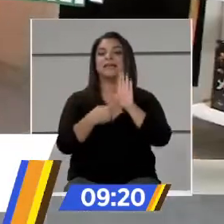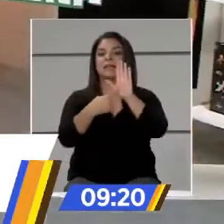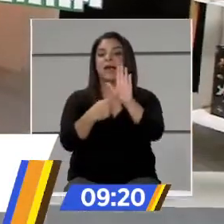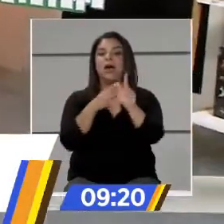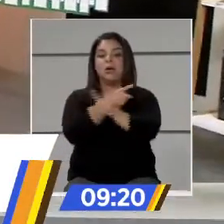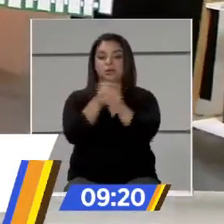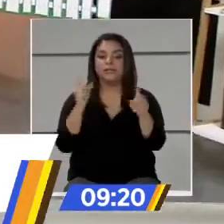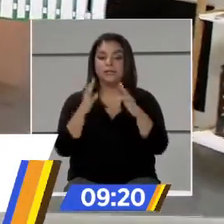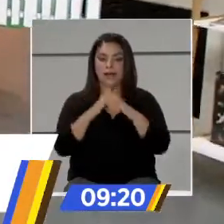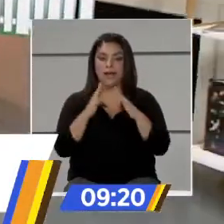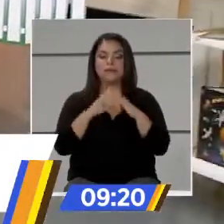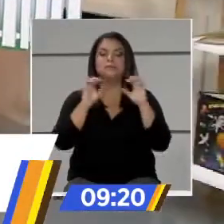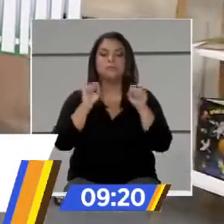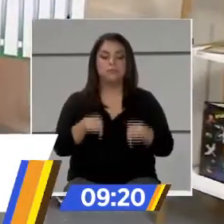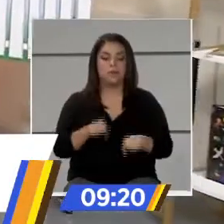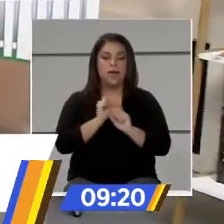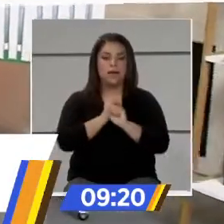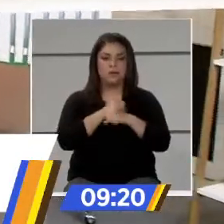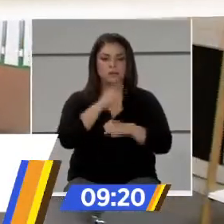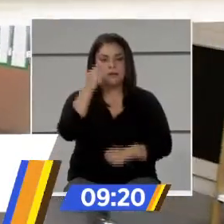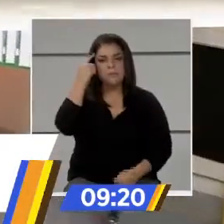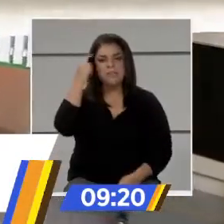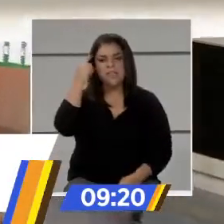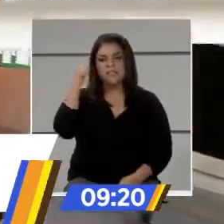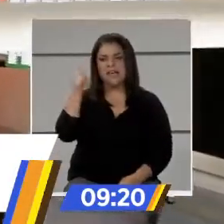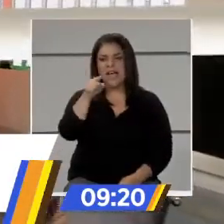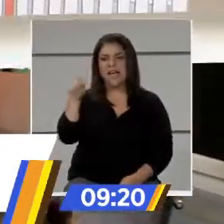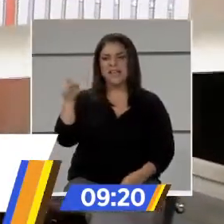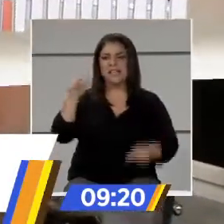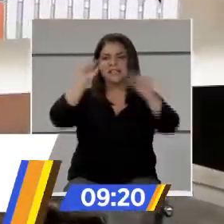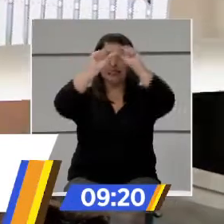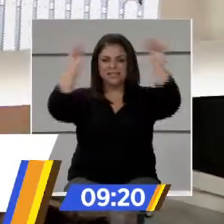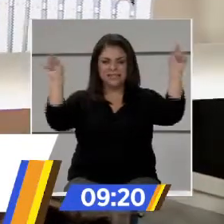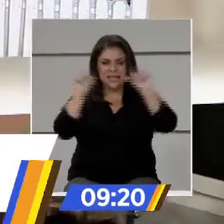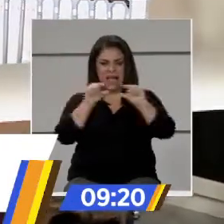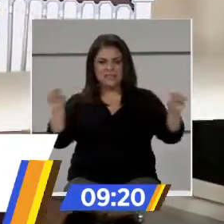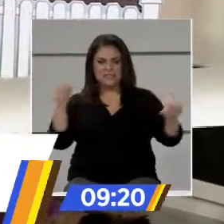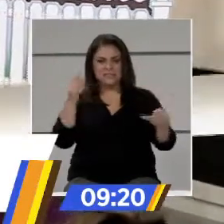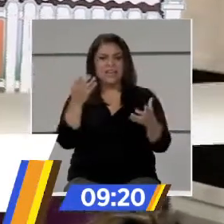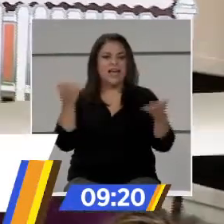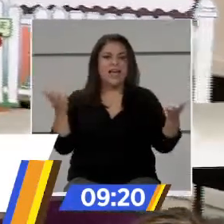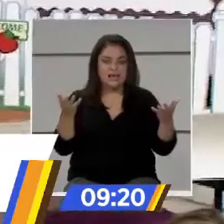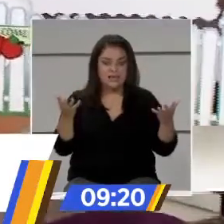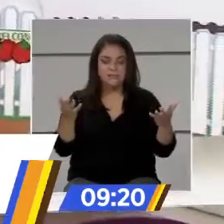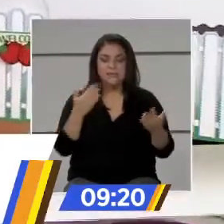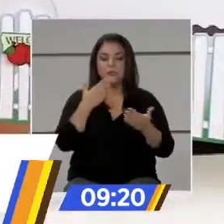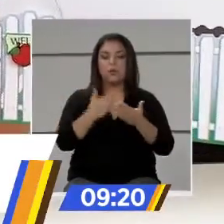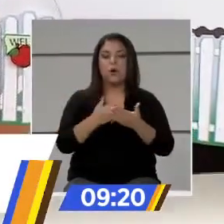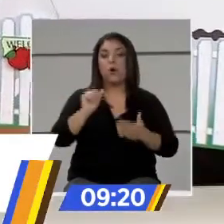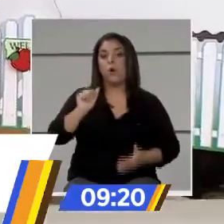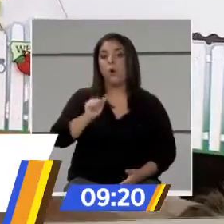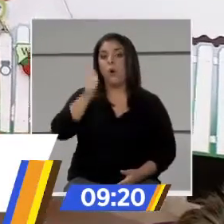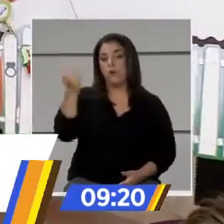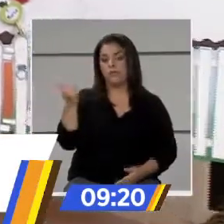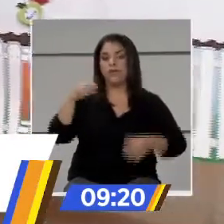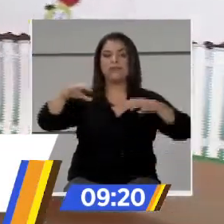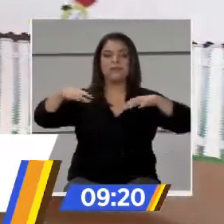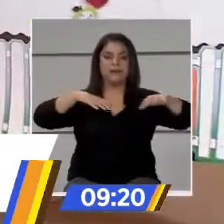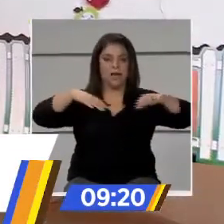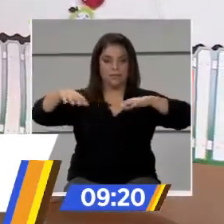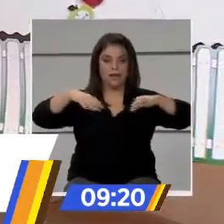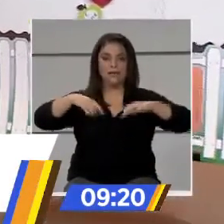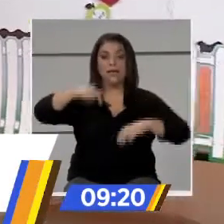hacer. Y ustedes dirán, ¿qué son esas tiras que están colocadas ahí enfrente? Es otro de las dinámicas que